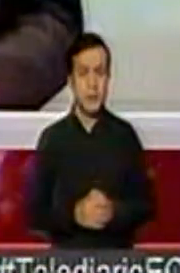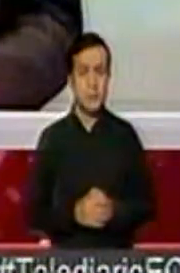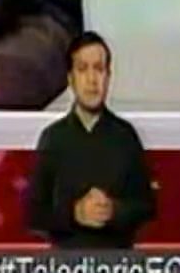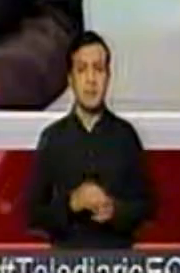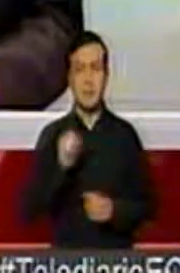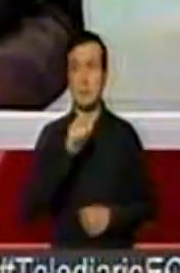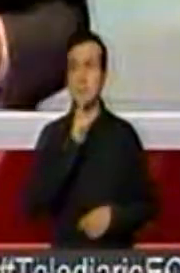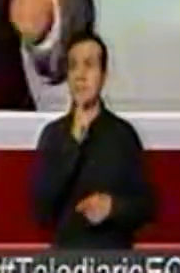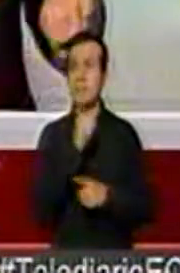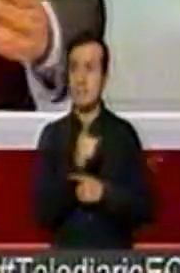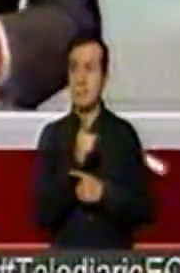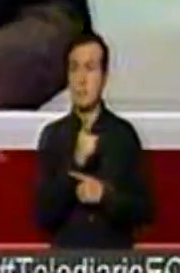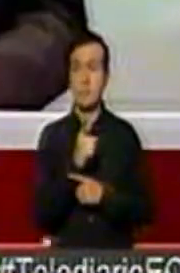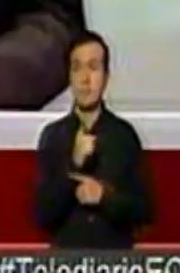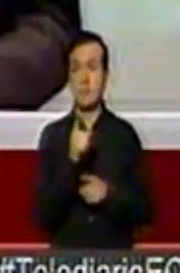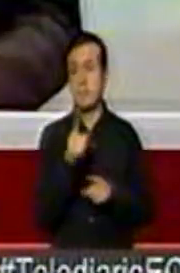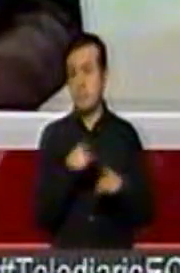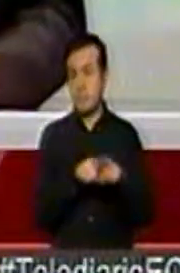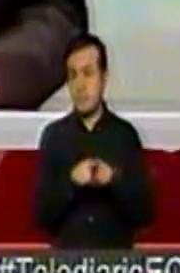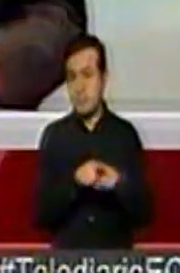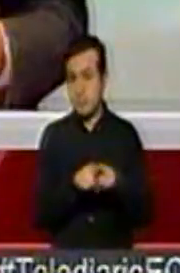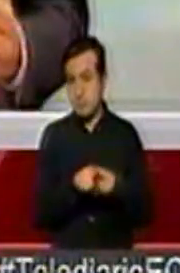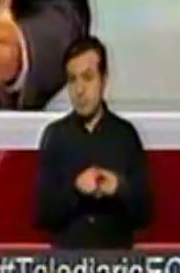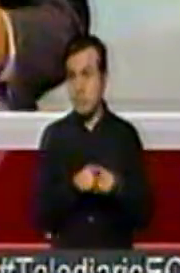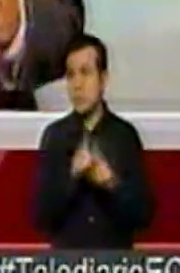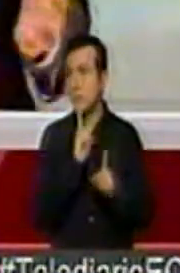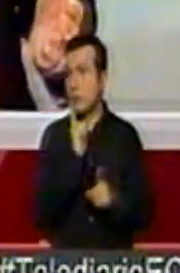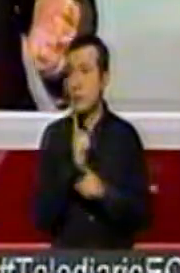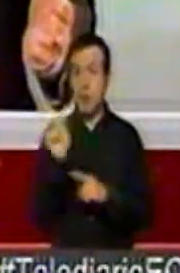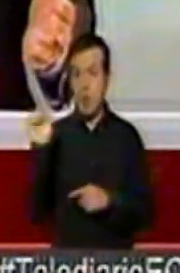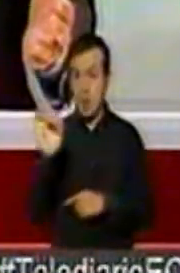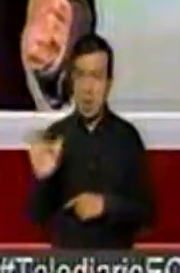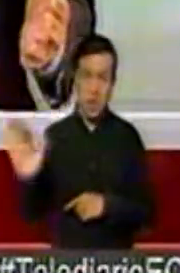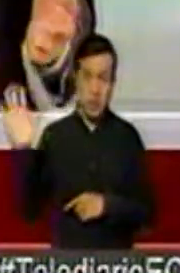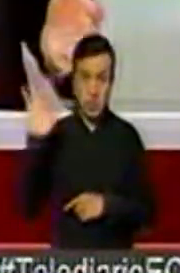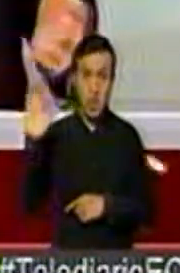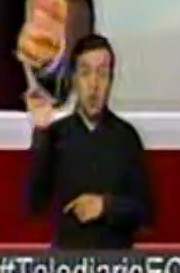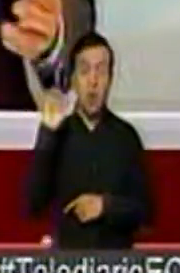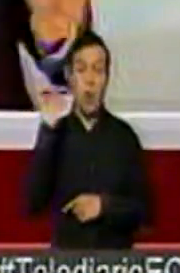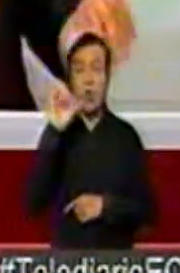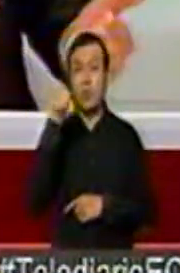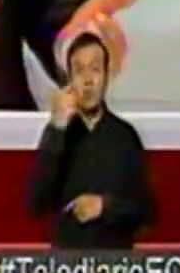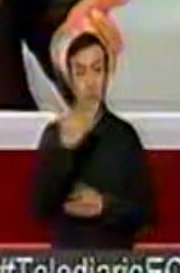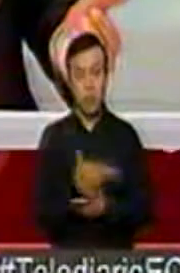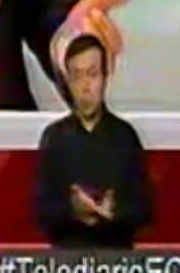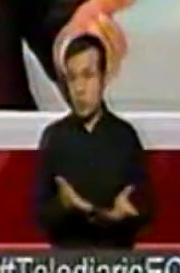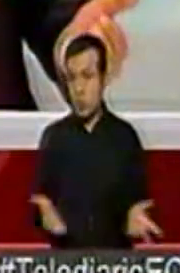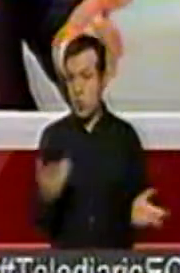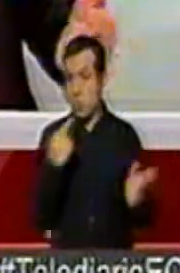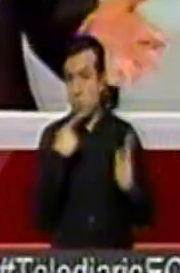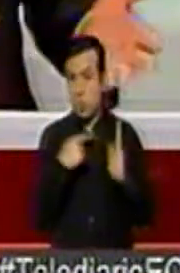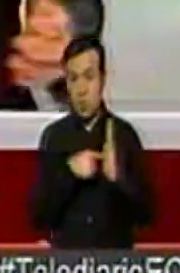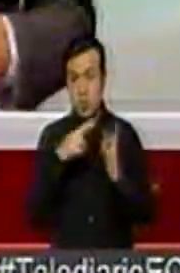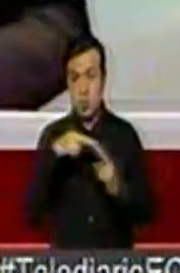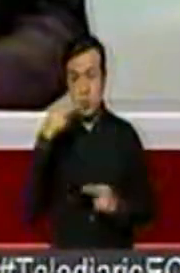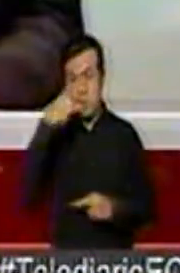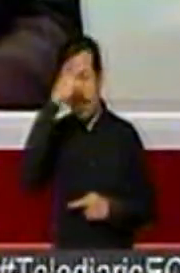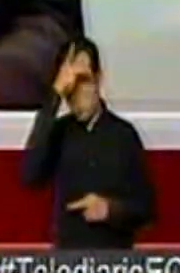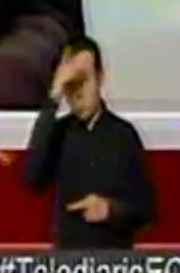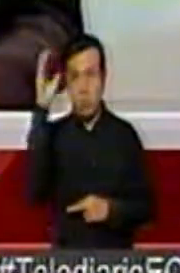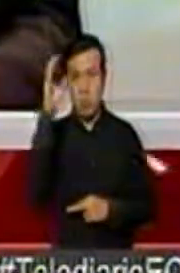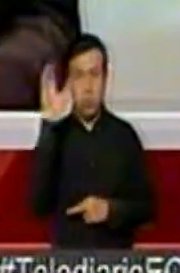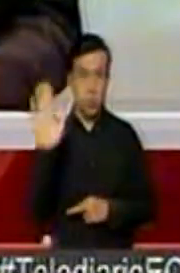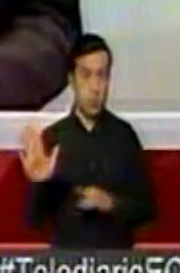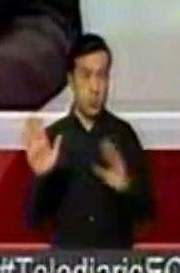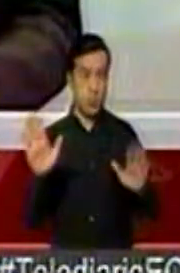duda alguna, y nuestra competencia, por ejemplo, en la misma Asia, o si no, en caso de otros productos aquí en la región, Perú, Colombia, los